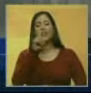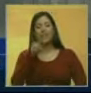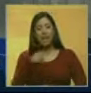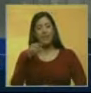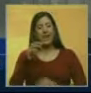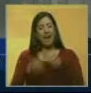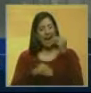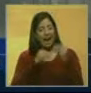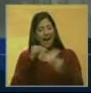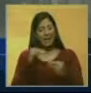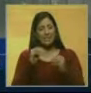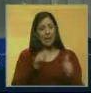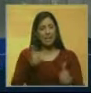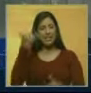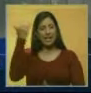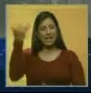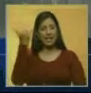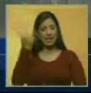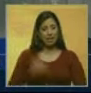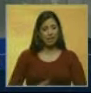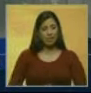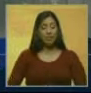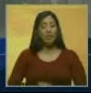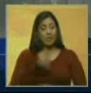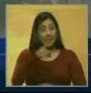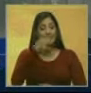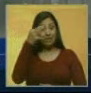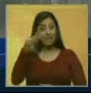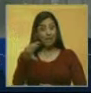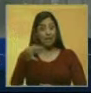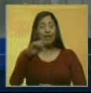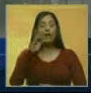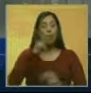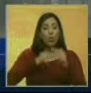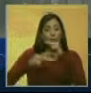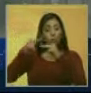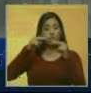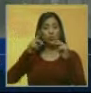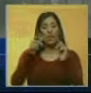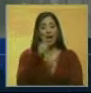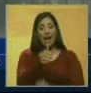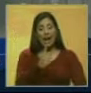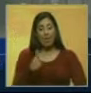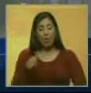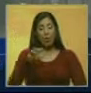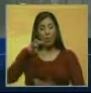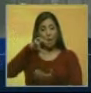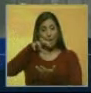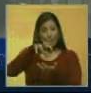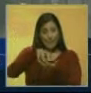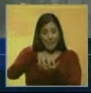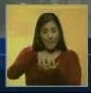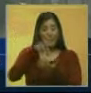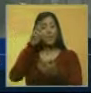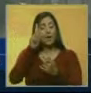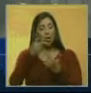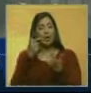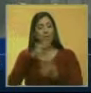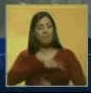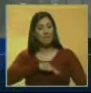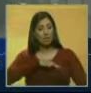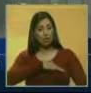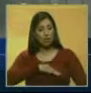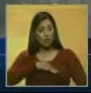que están generando iniciativas productivas. Esa verdad que se construye en cada rincón de nuestro país tiene en la misión